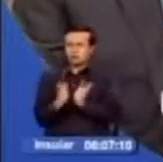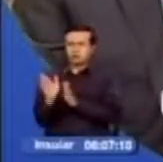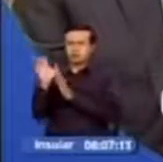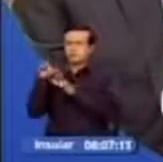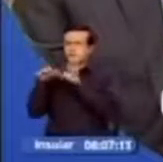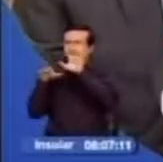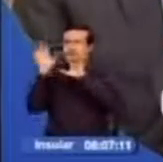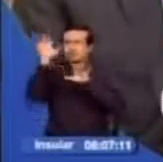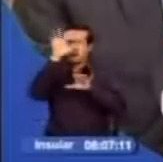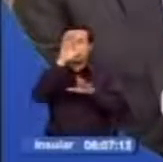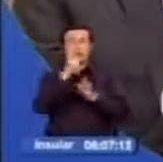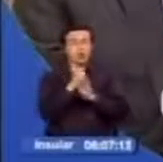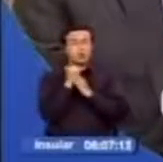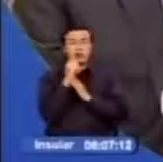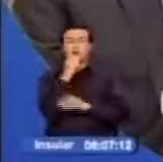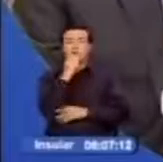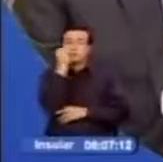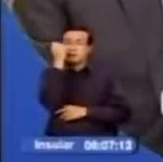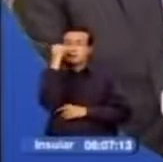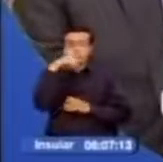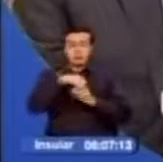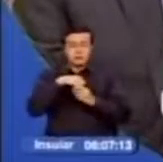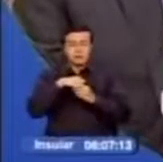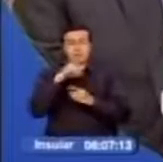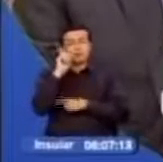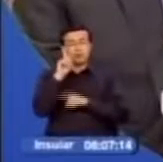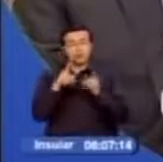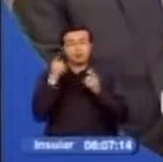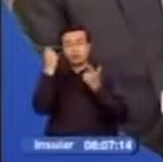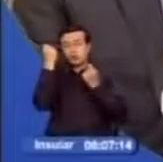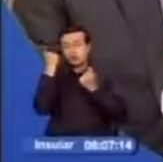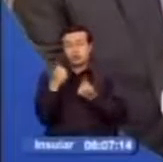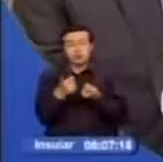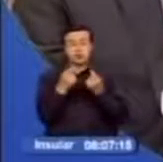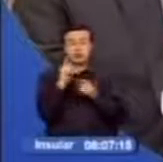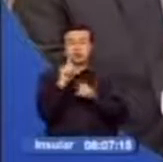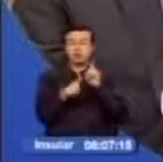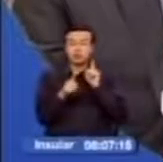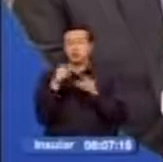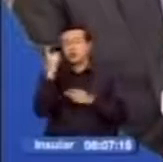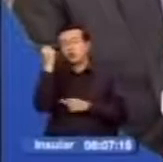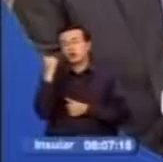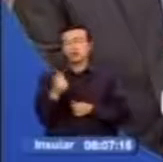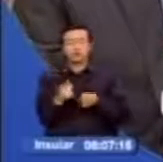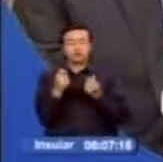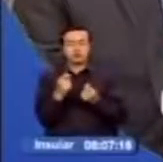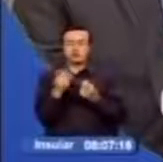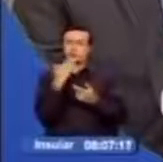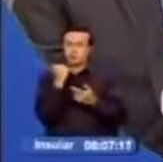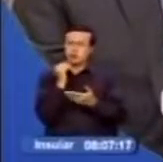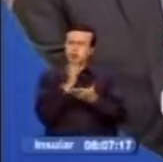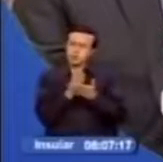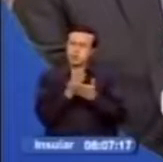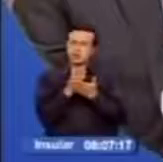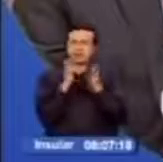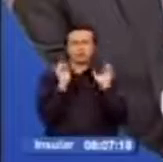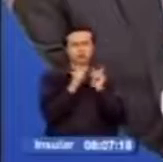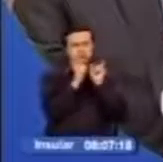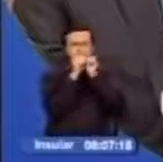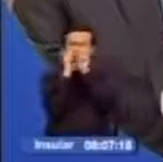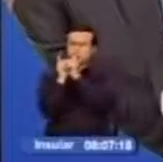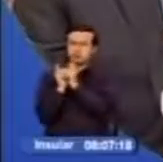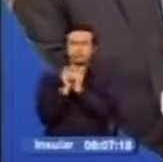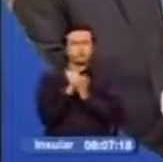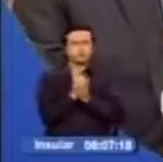Eso nos va a ahorrar recursos que se gastan muchas veces en gastos corrientes que podrían ser evitados y nos va a